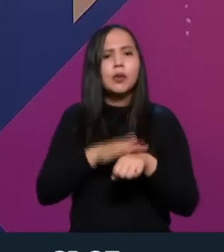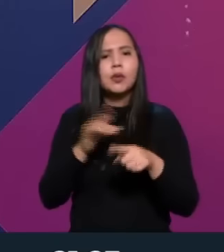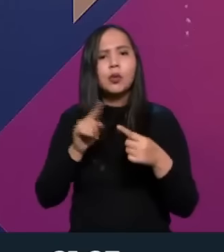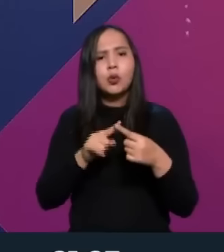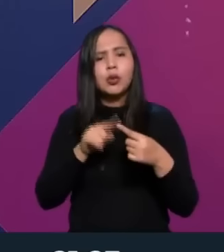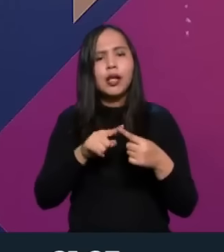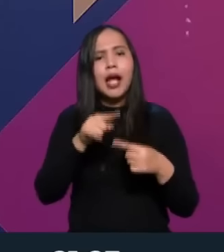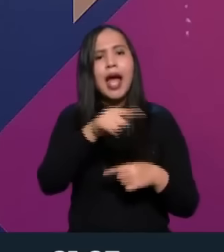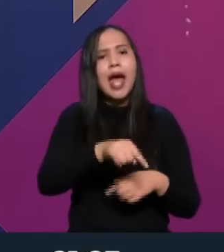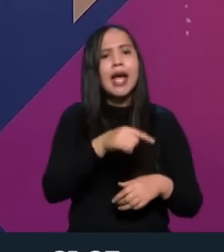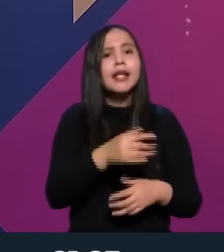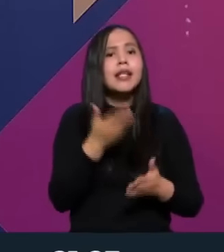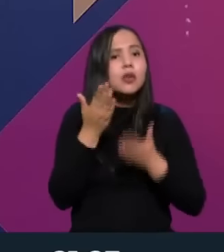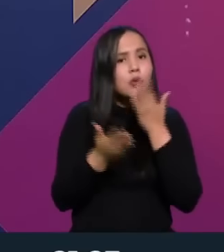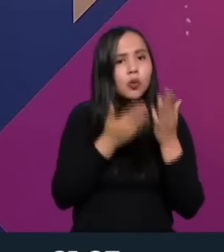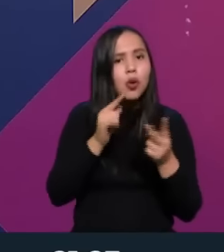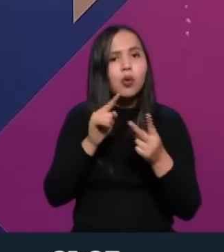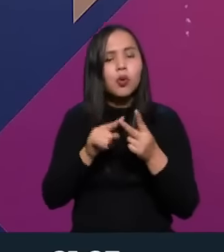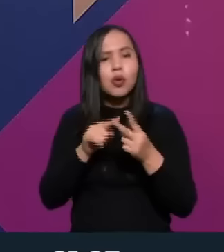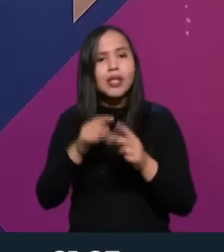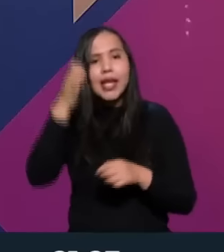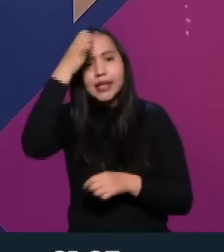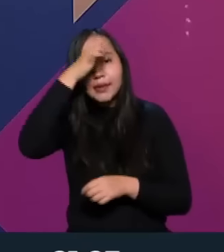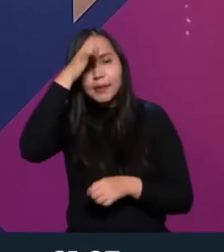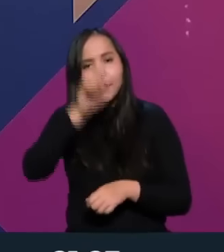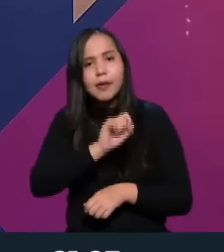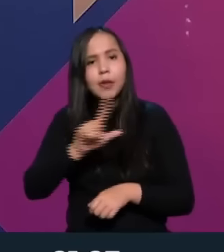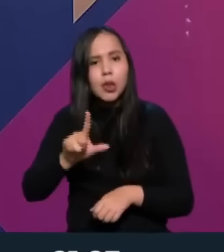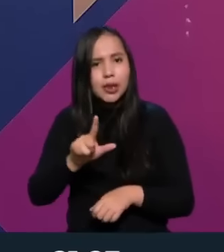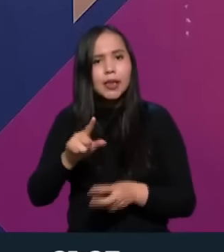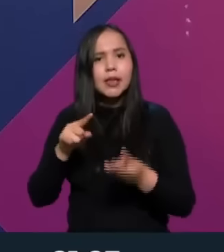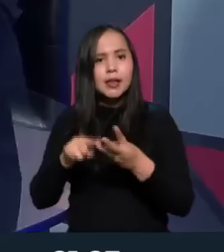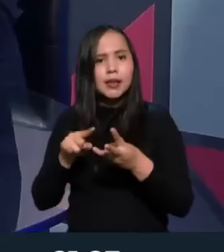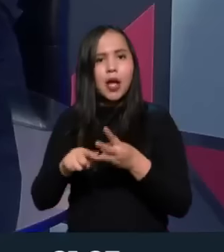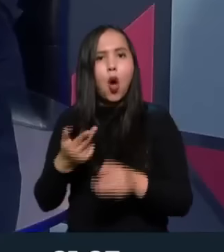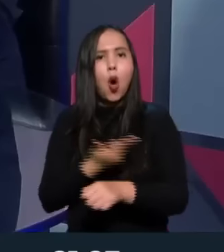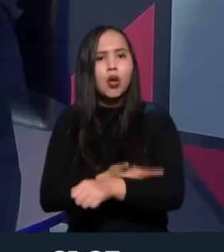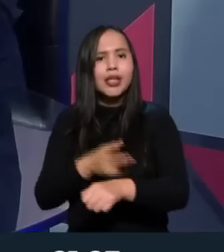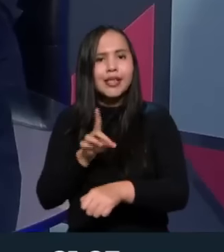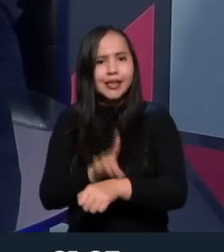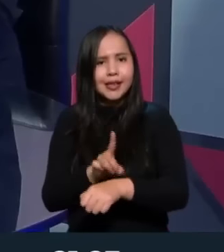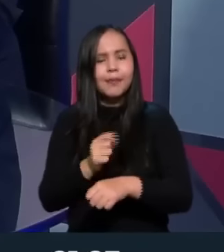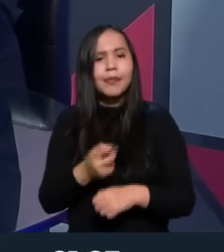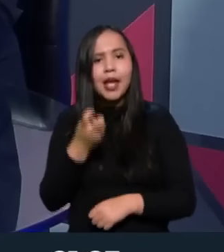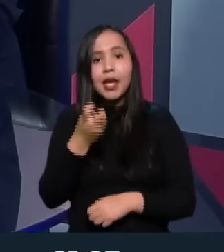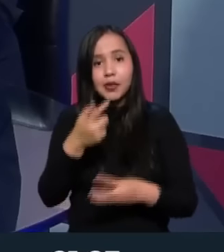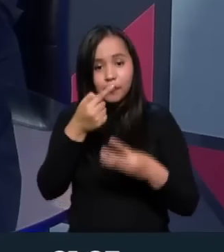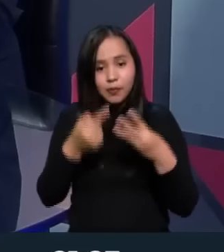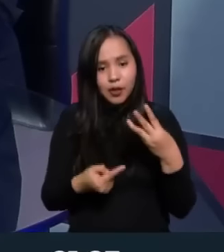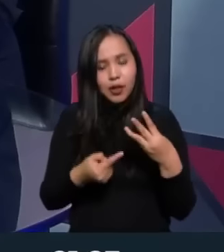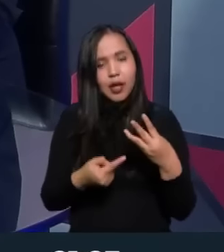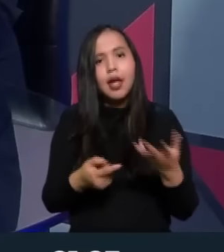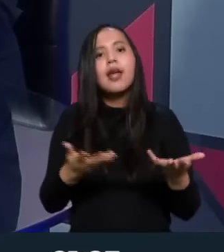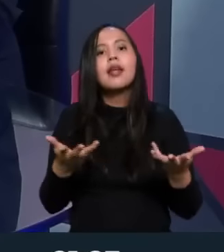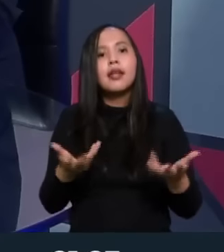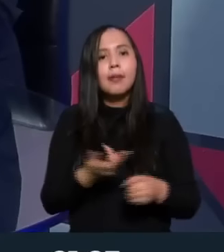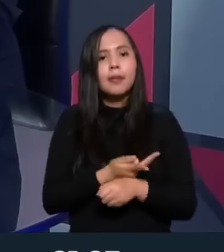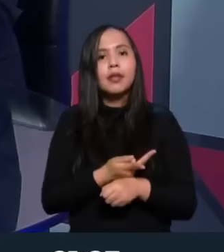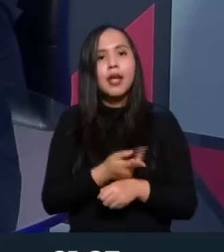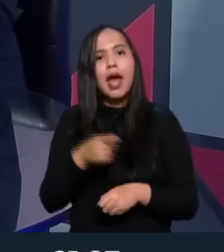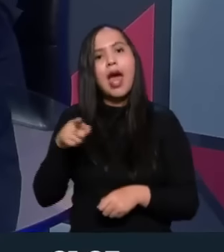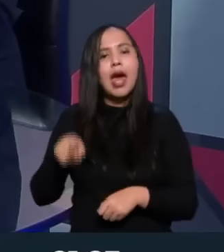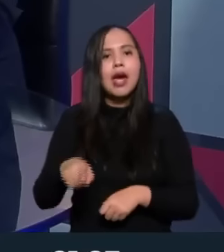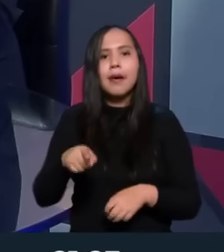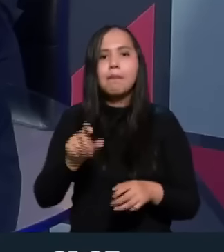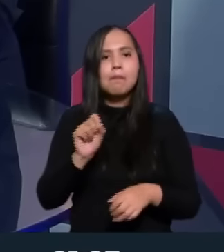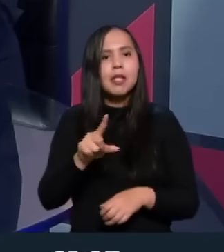los méritos académicos, la trayectoria y experiencia profesional y la honestidad. Estos 3 rubros, por ejemplo, han sido retomados por la